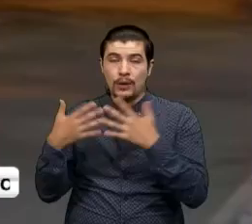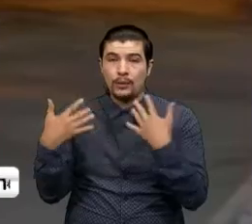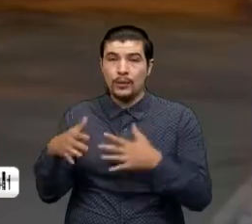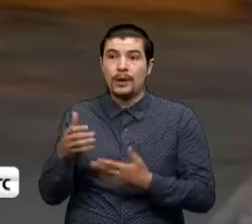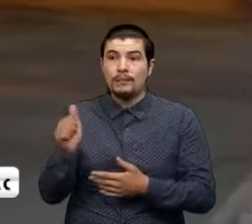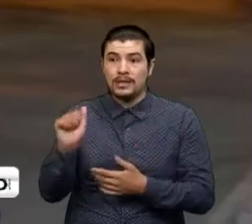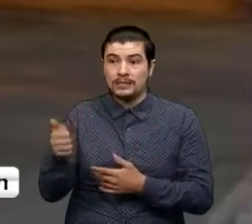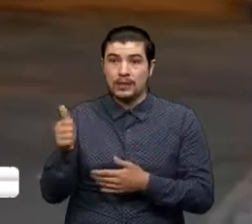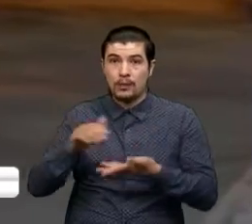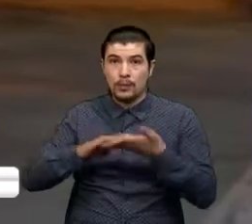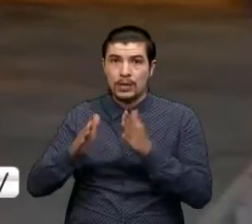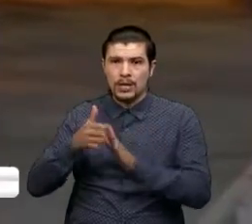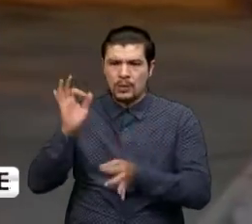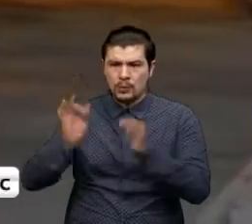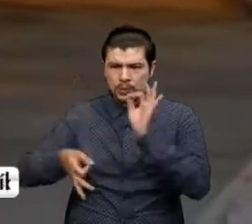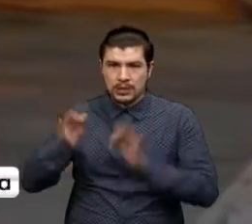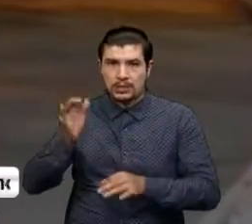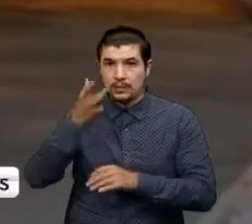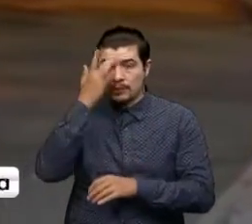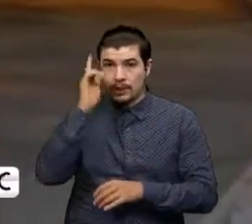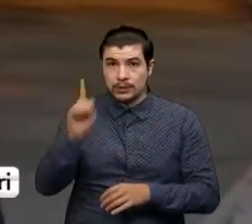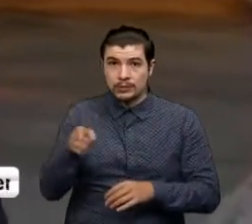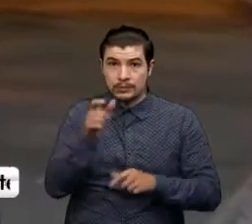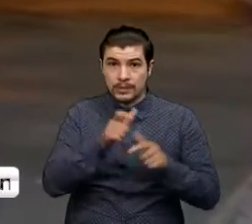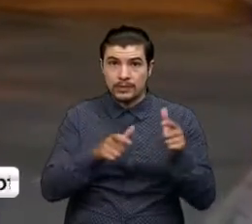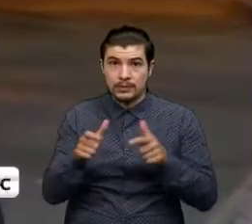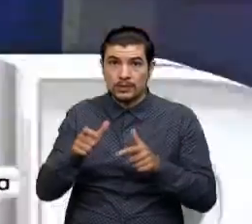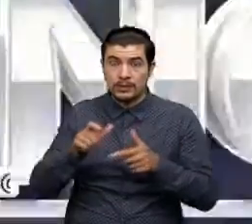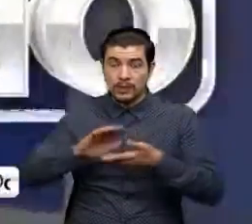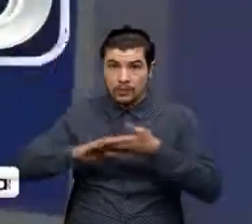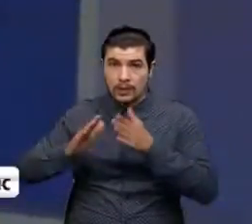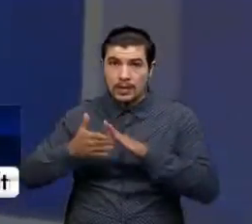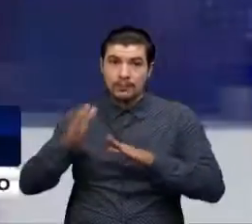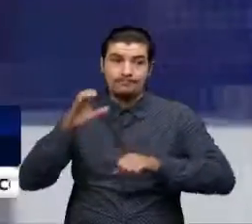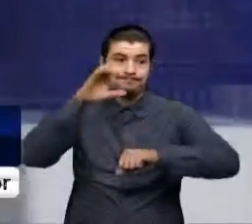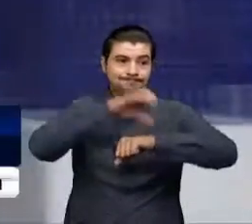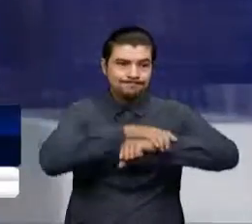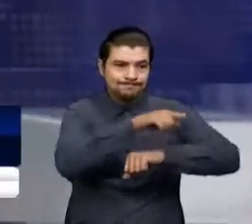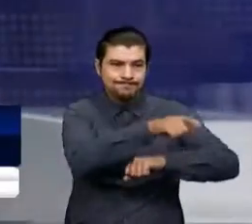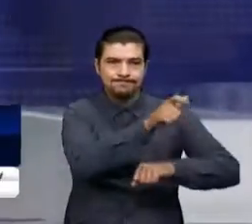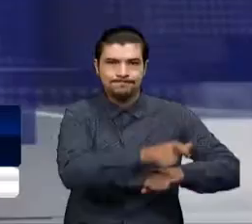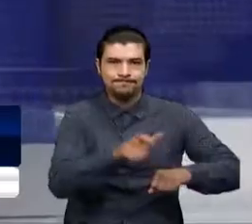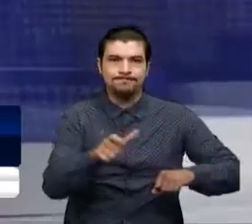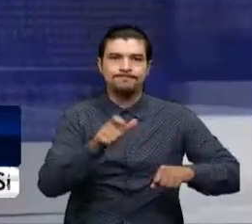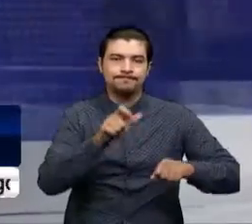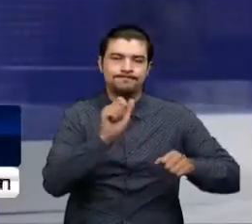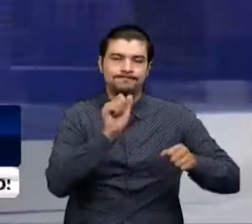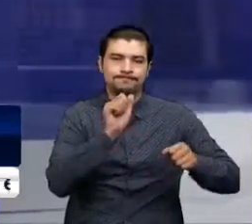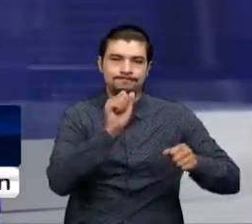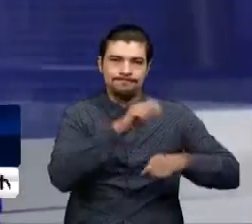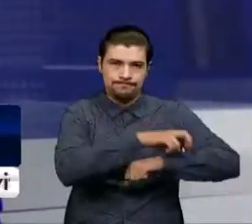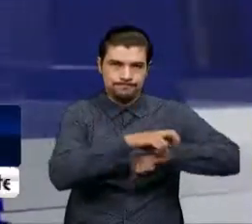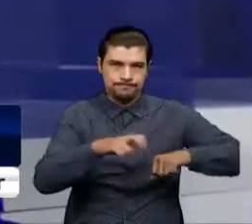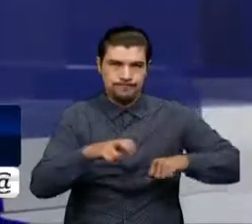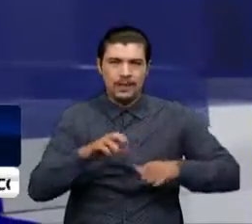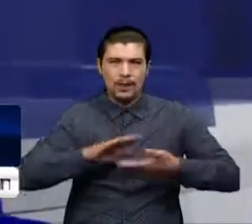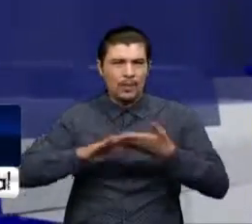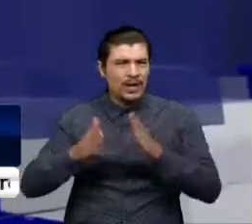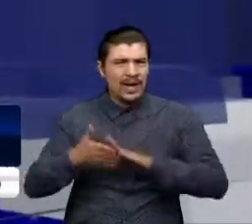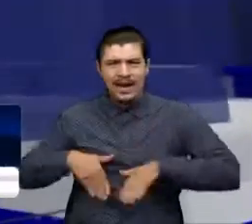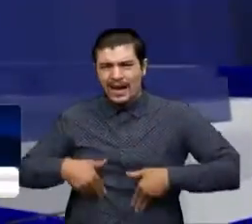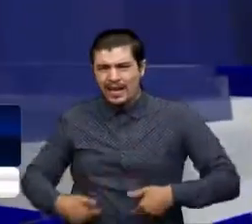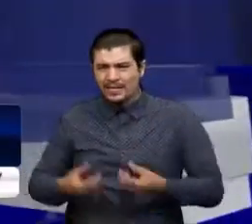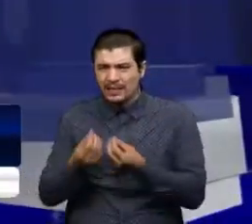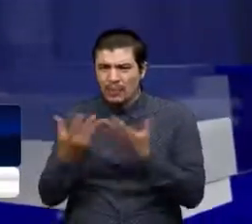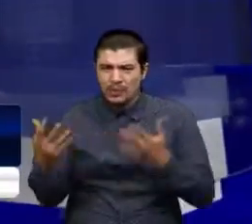por su cuenta capturando a unos presuntos ladrones. En el barrio San Alonso, la comunidad, cansada de los